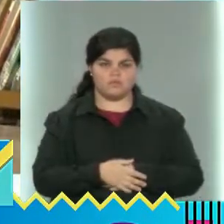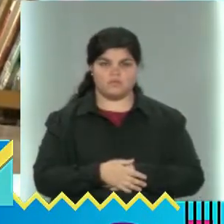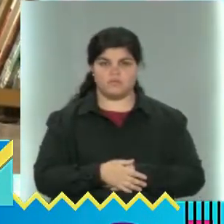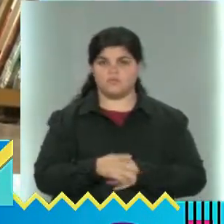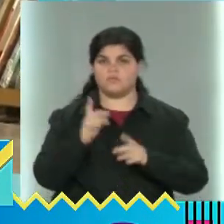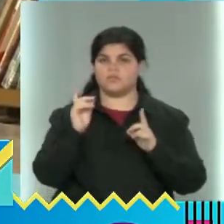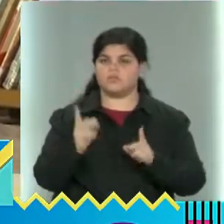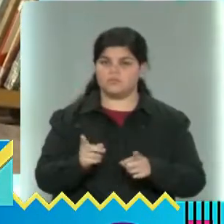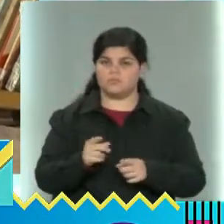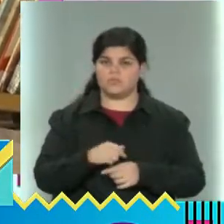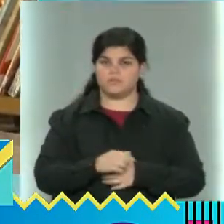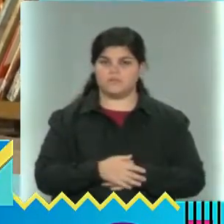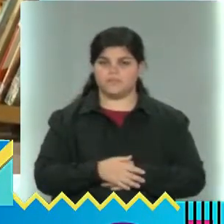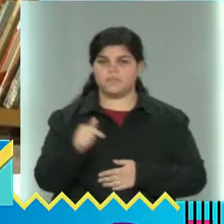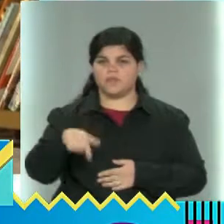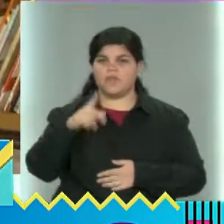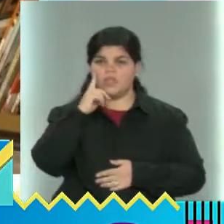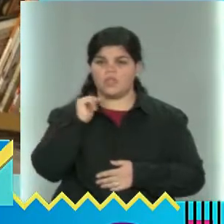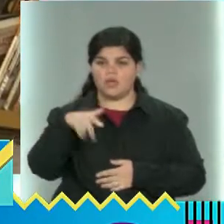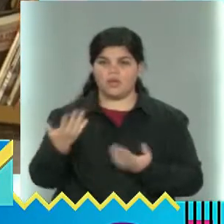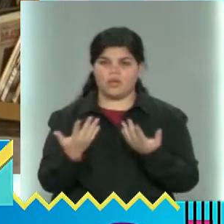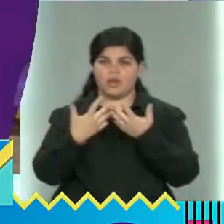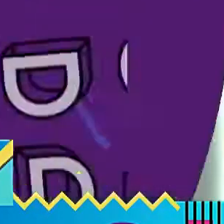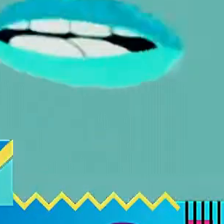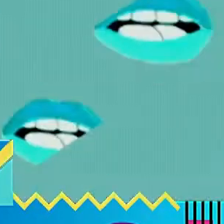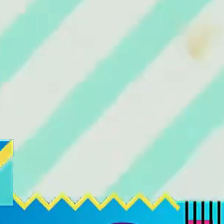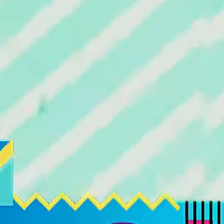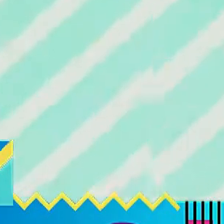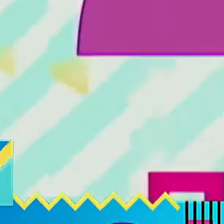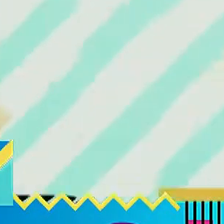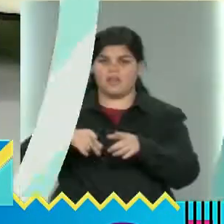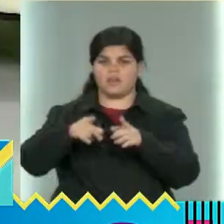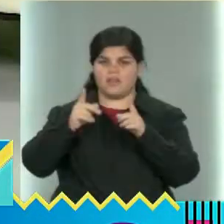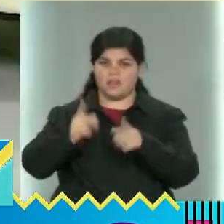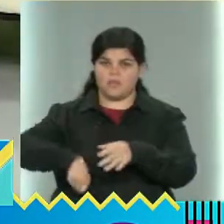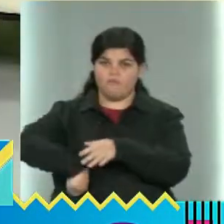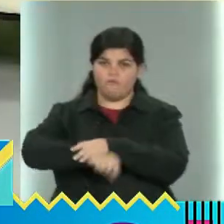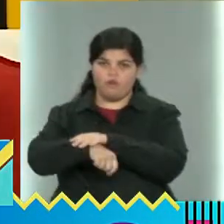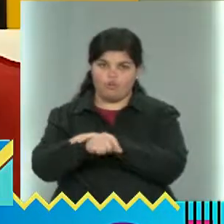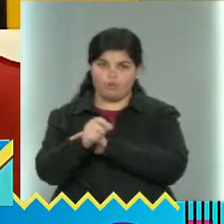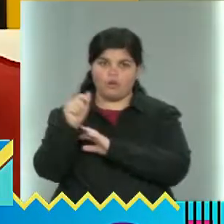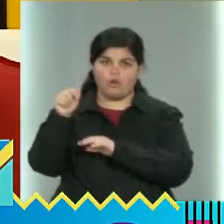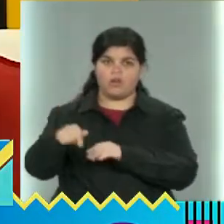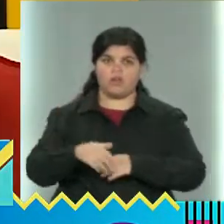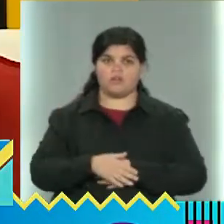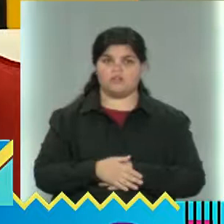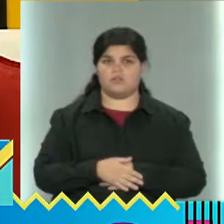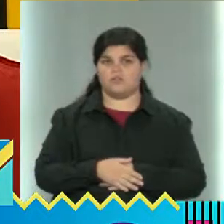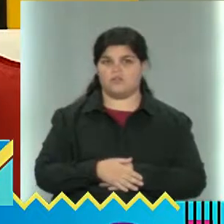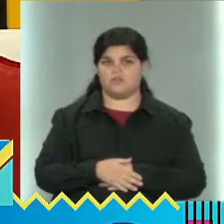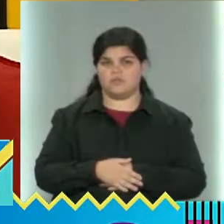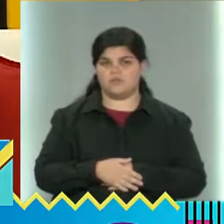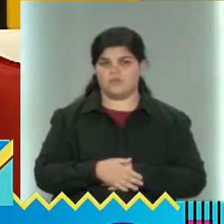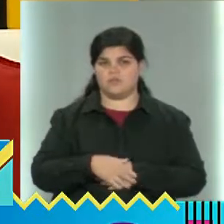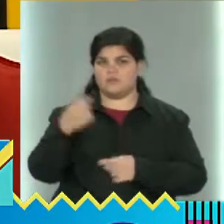también, que tiene mucho que ver con el día de hoy, el fútbol en la literatura. Uf, tal cual. Penales en la siesta, cosas de fútbol. Además muy